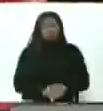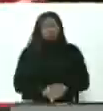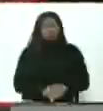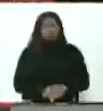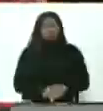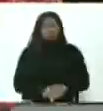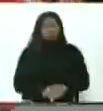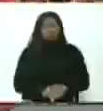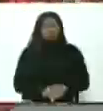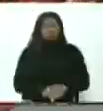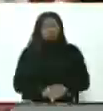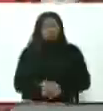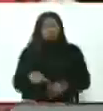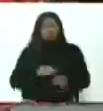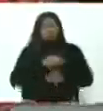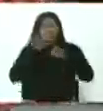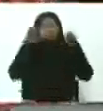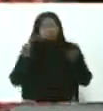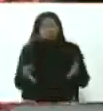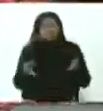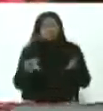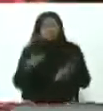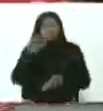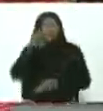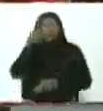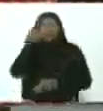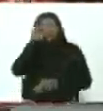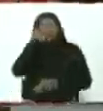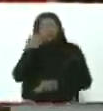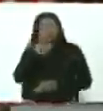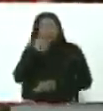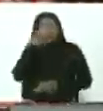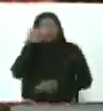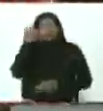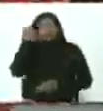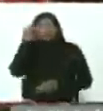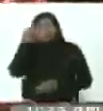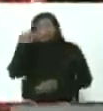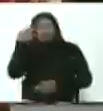Y en la gobernación, Luis José Marcano.